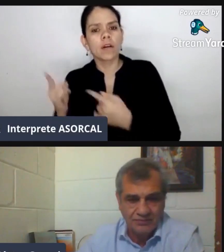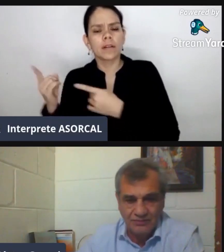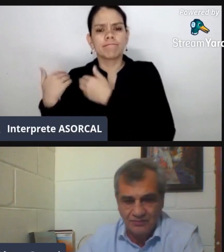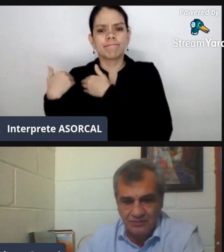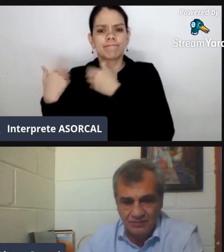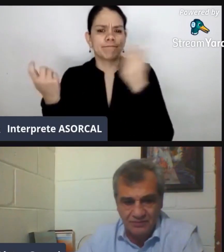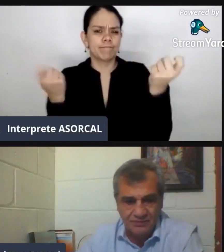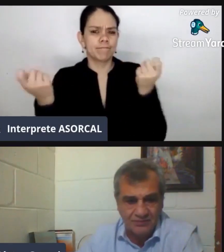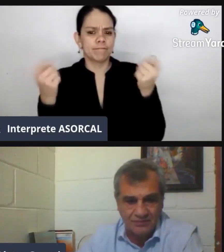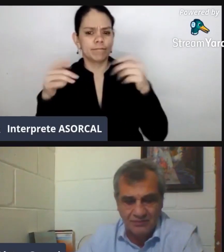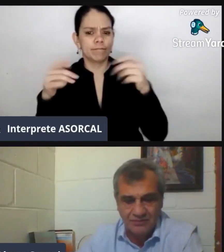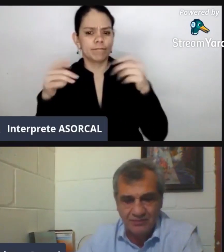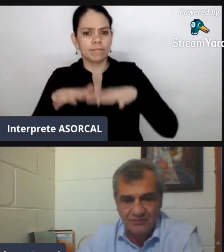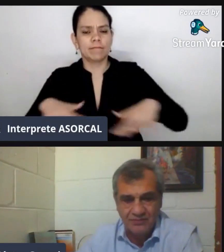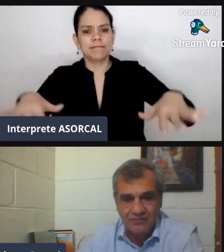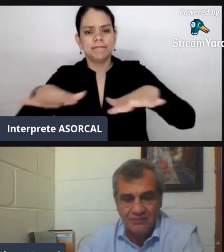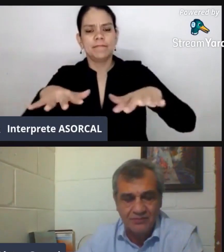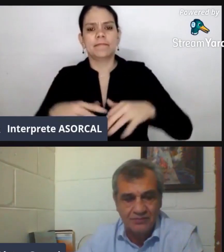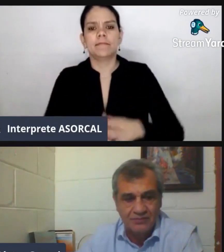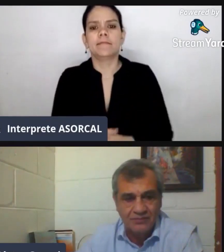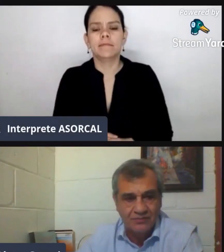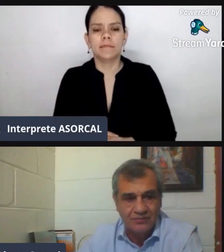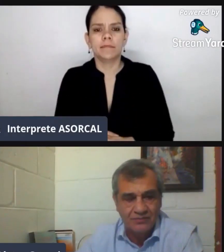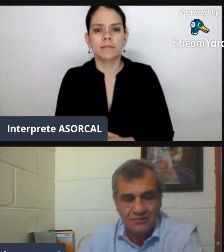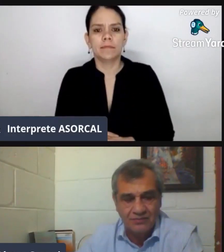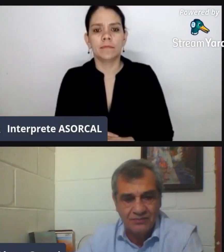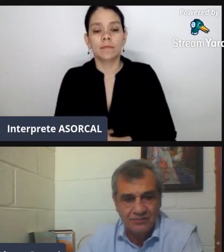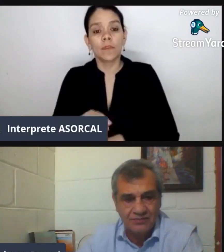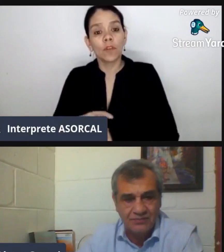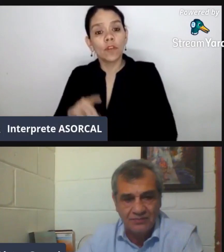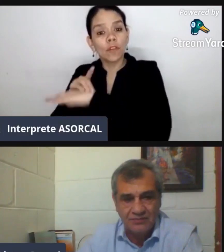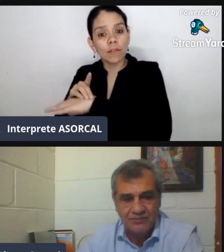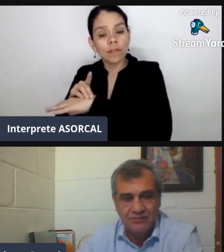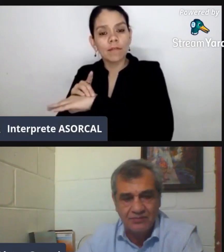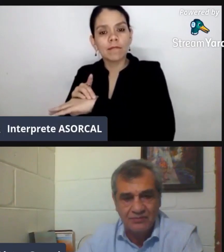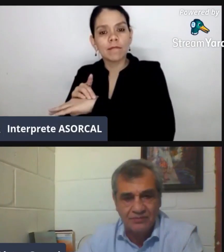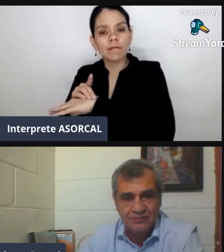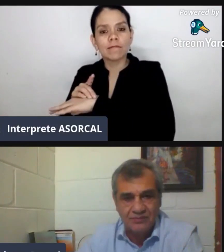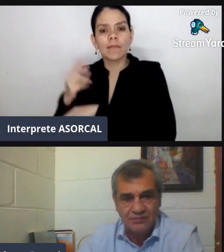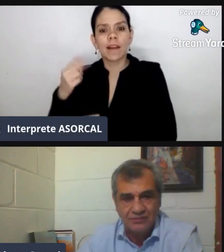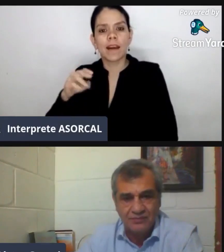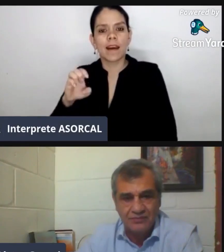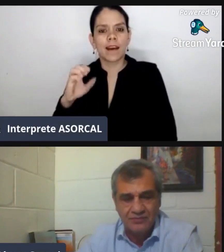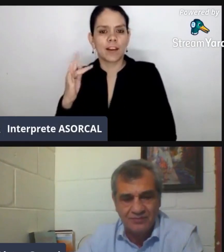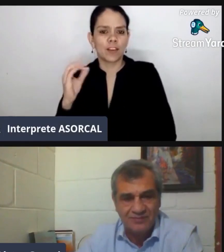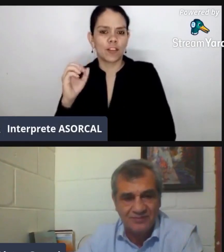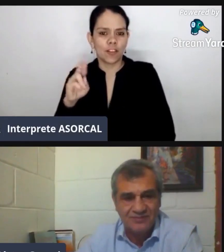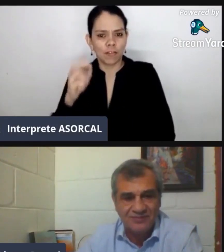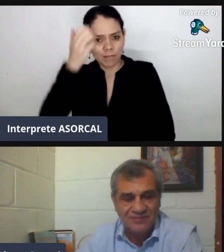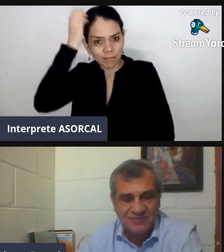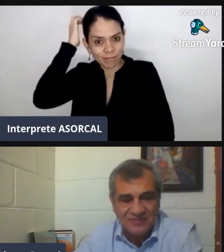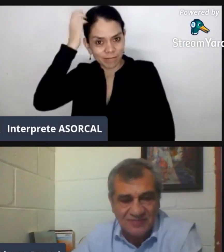hoy. Doctor Héctor Greni, bienvenido y muy buenas tardes.